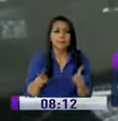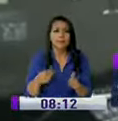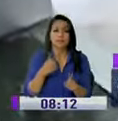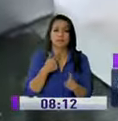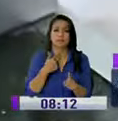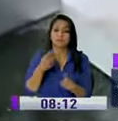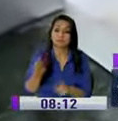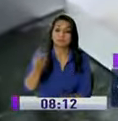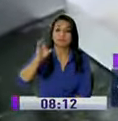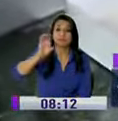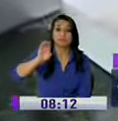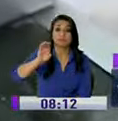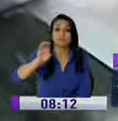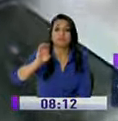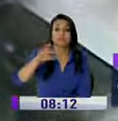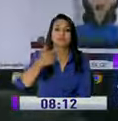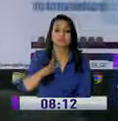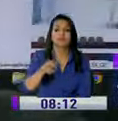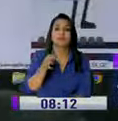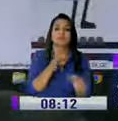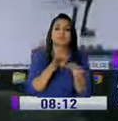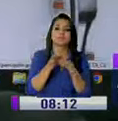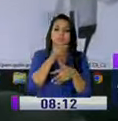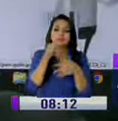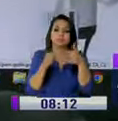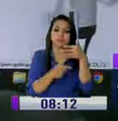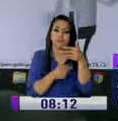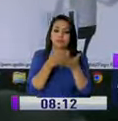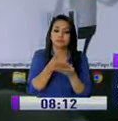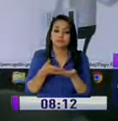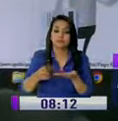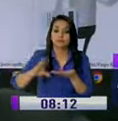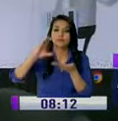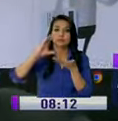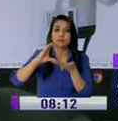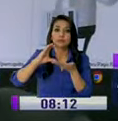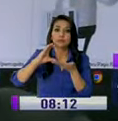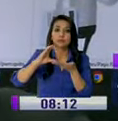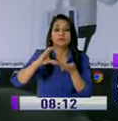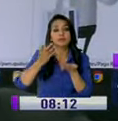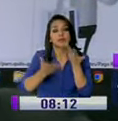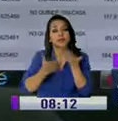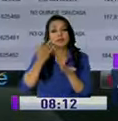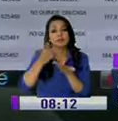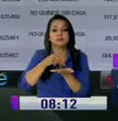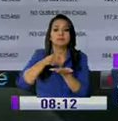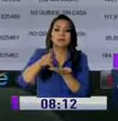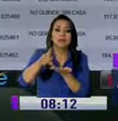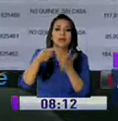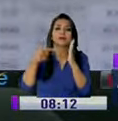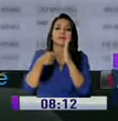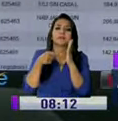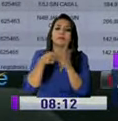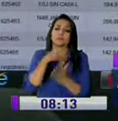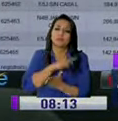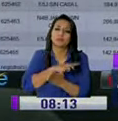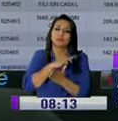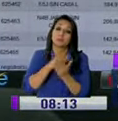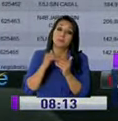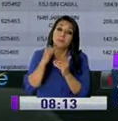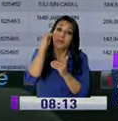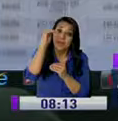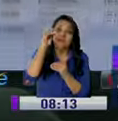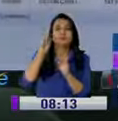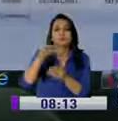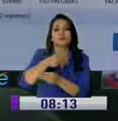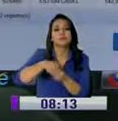monto a favor, recibirá las indicaciones para que la diferencia le sirva para compensar las obligaciones tributarias municipales o, si no,